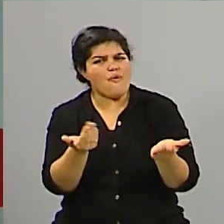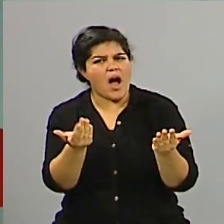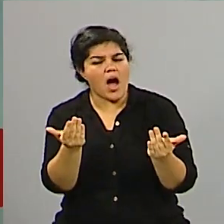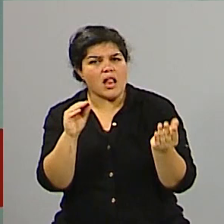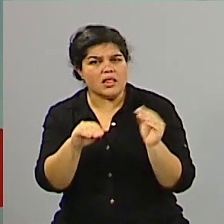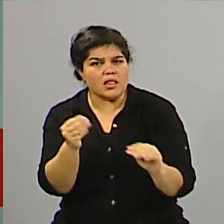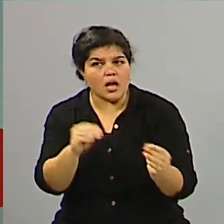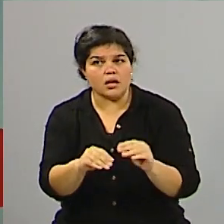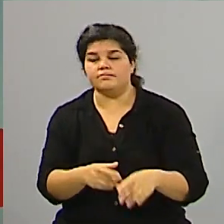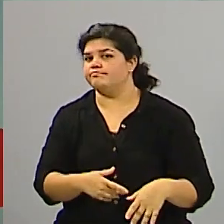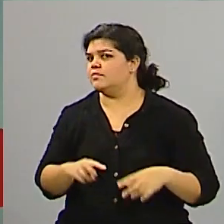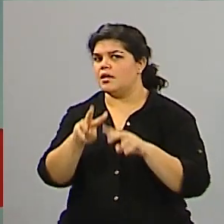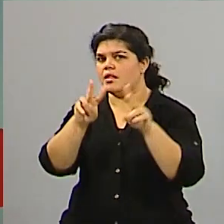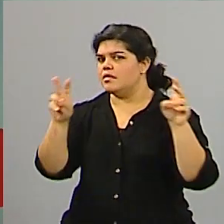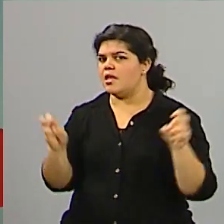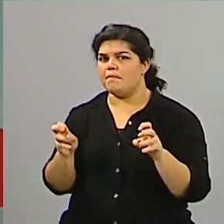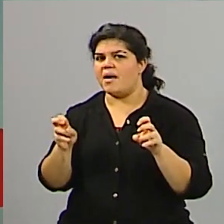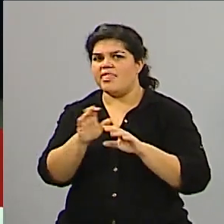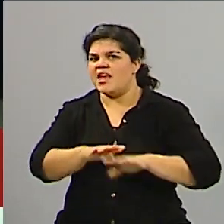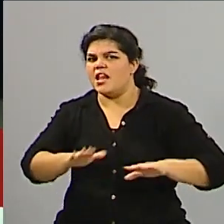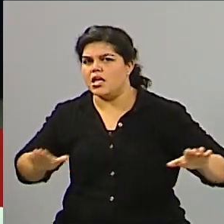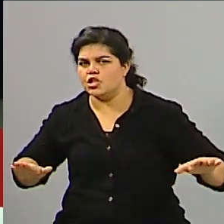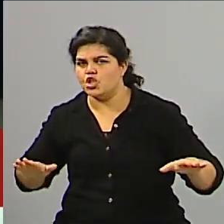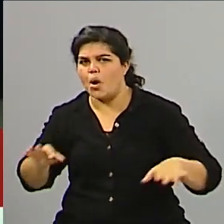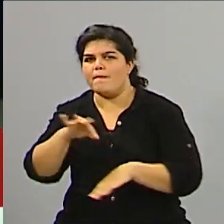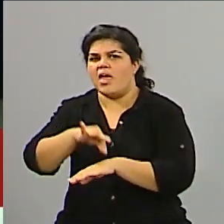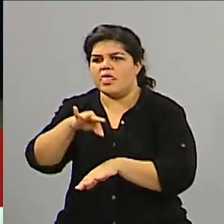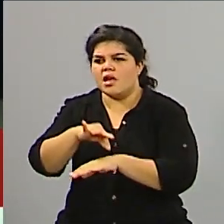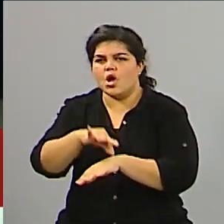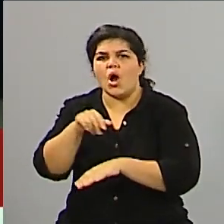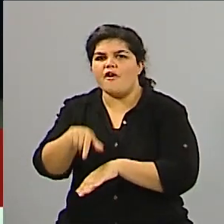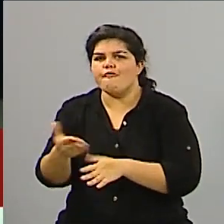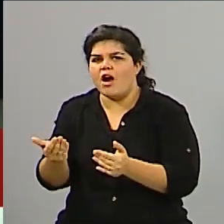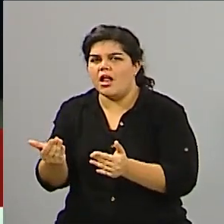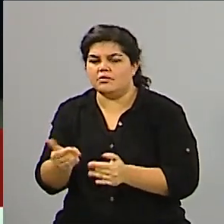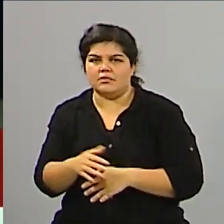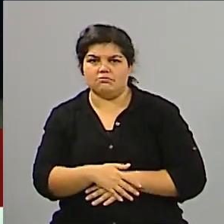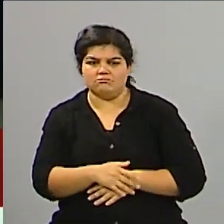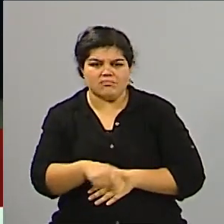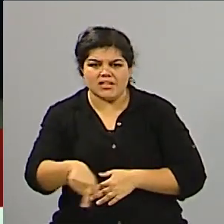YouTube, Unidiversidad. Y por supuesto ya saben que nos pueden ver vía streaming en